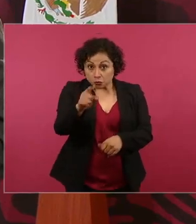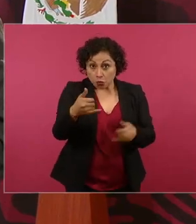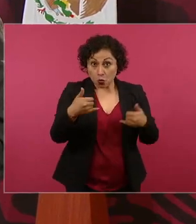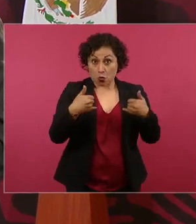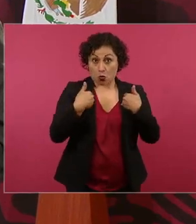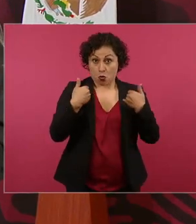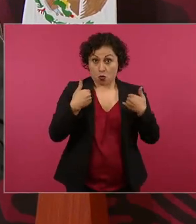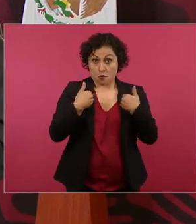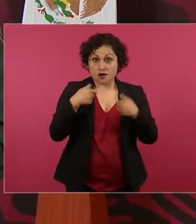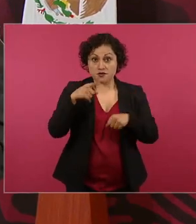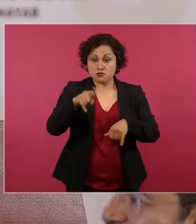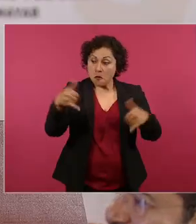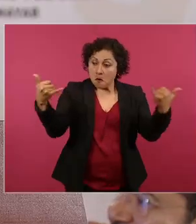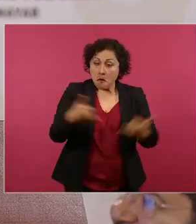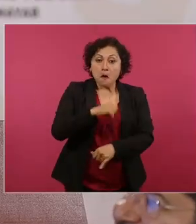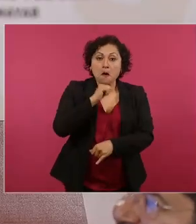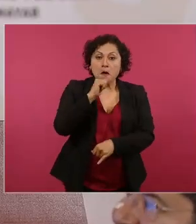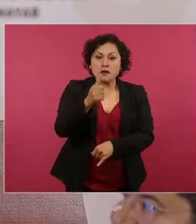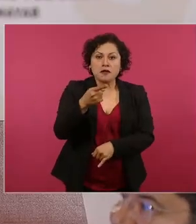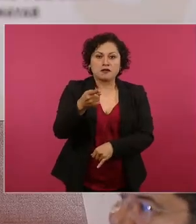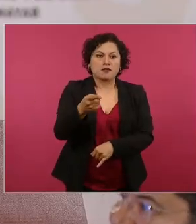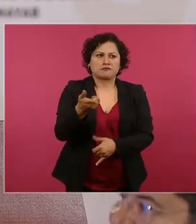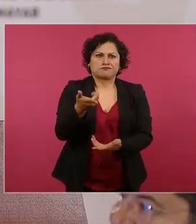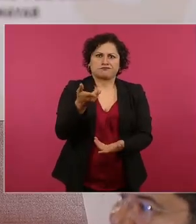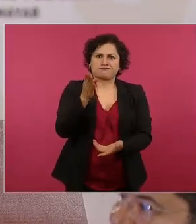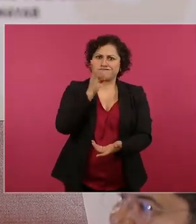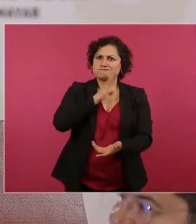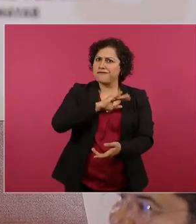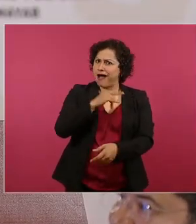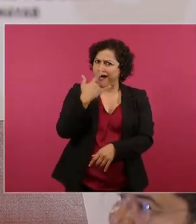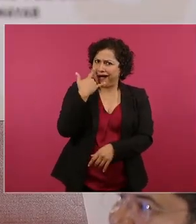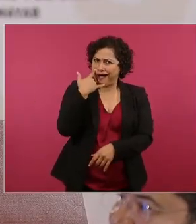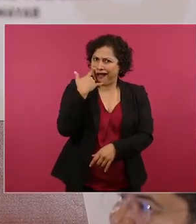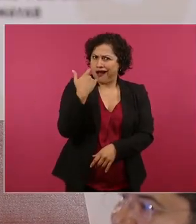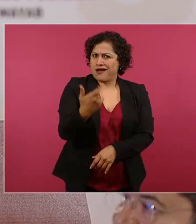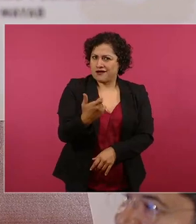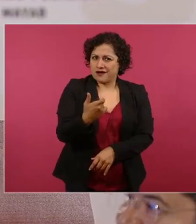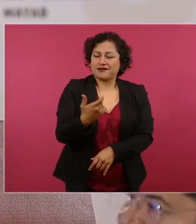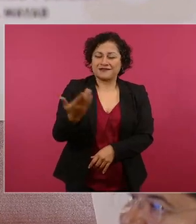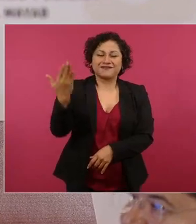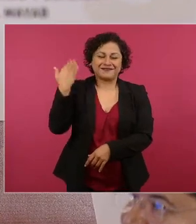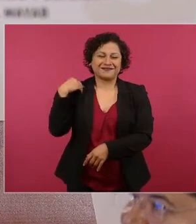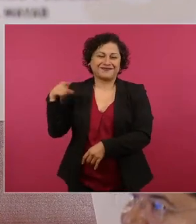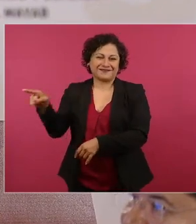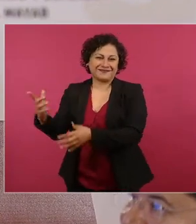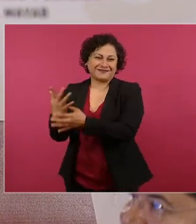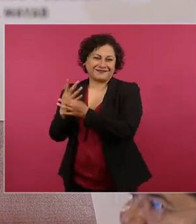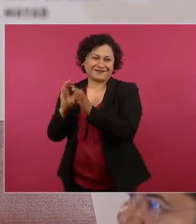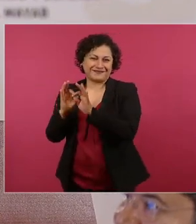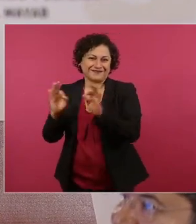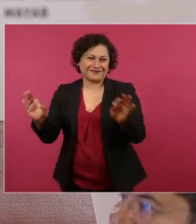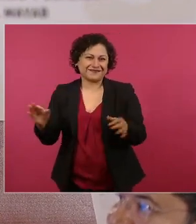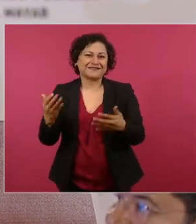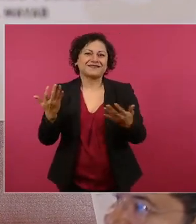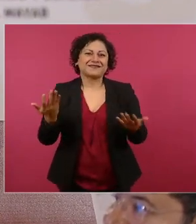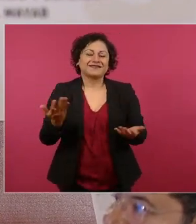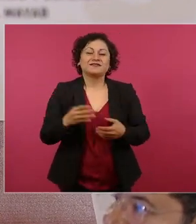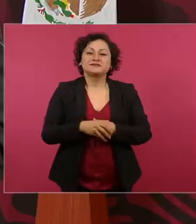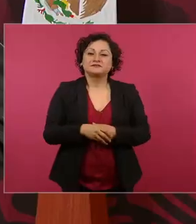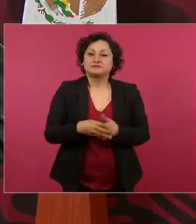presidente Allende, hasta biológica. Pues miren lo que están haciendo los jóvenes ahora.